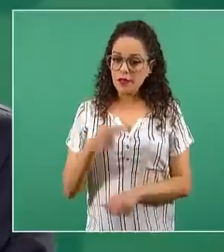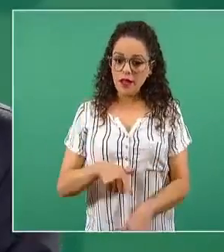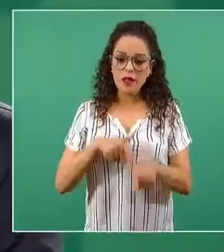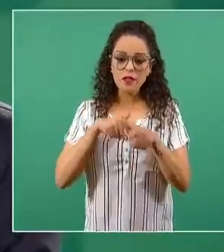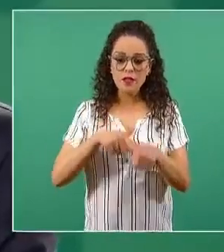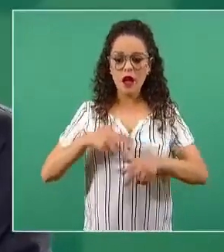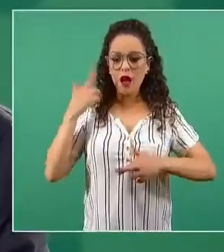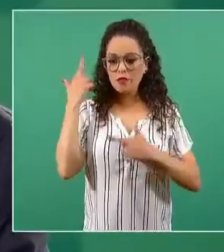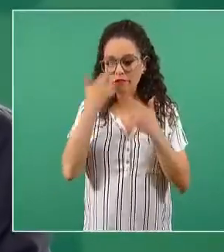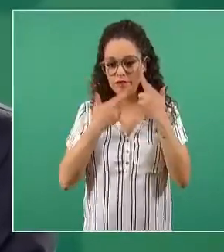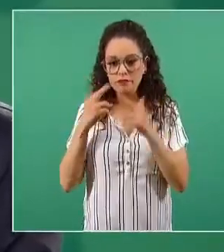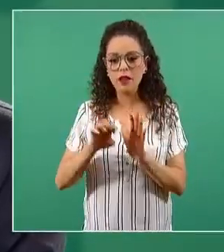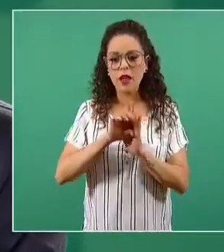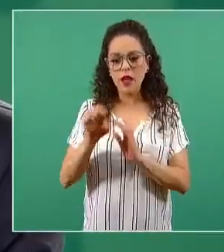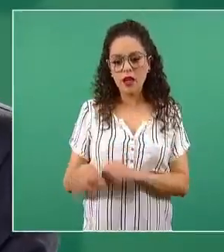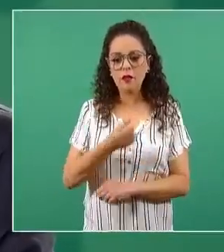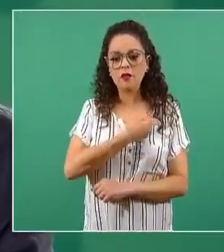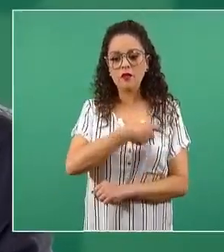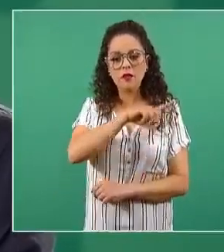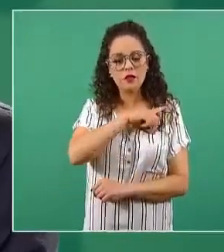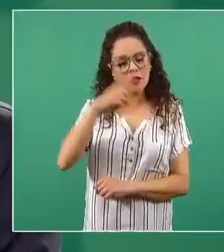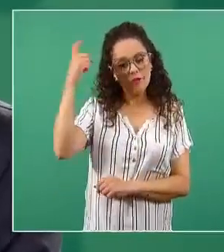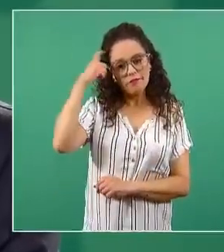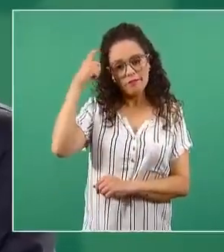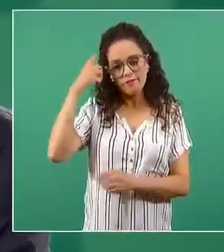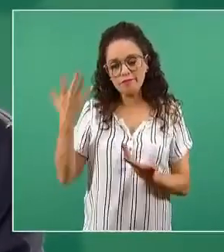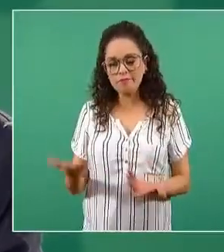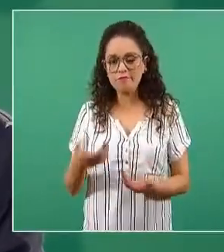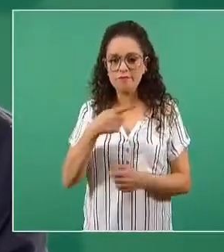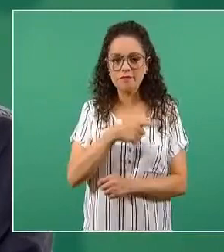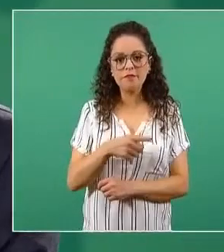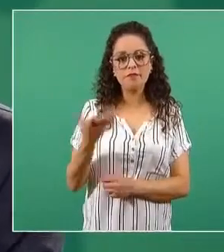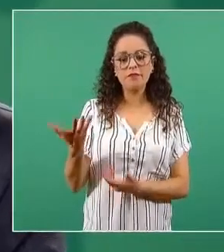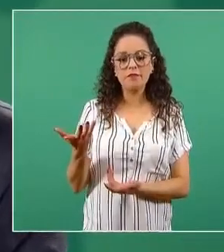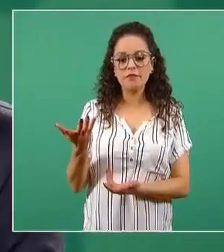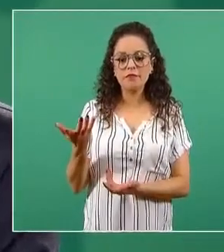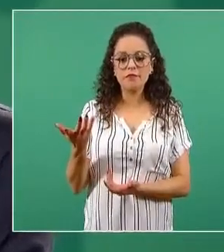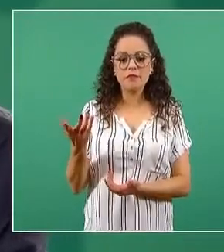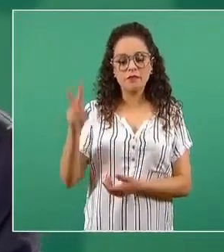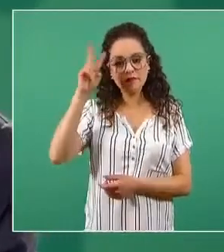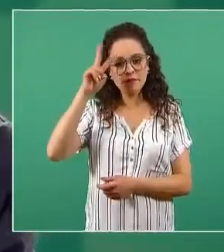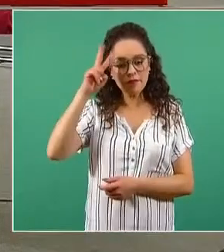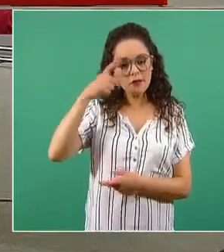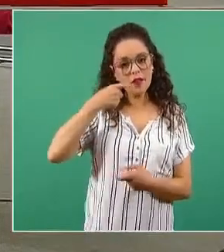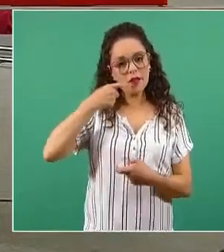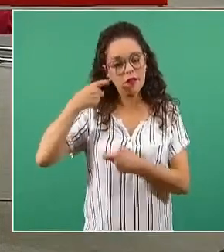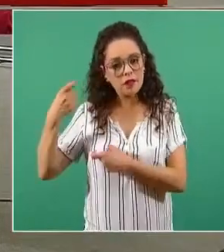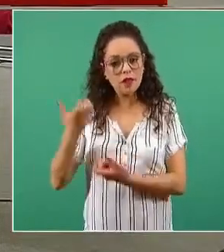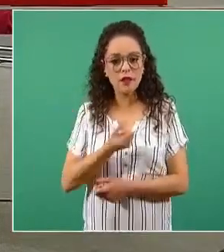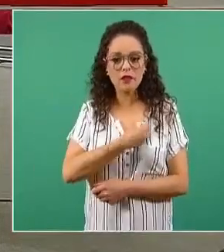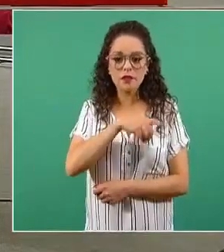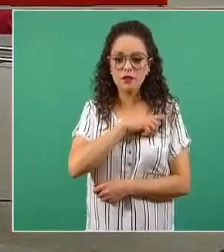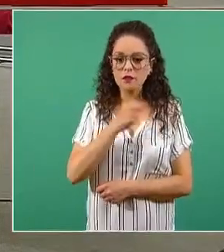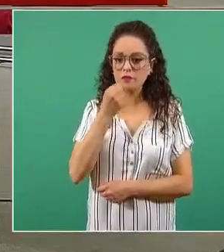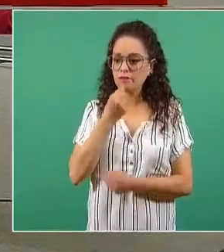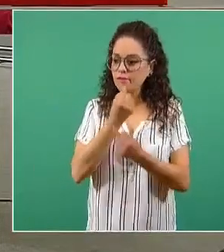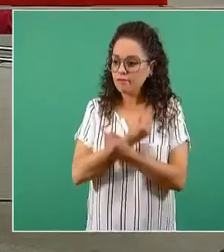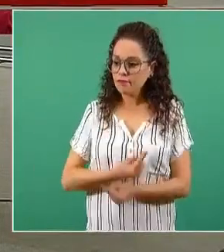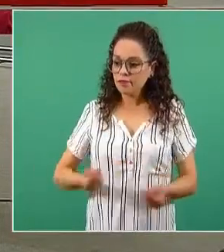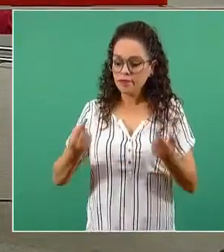trabajando. La salud mental, las adicciones, la salud reproductiva, la salud de la infancia y la